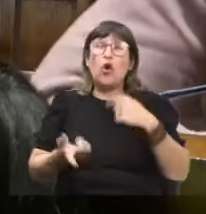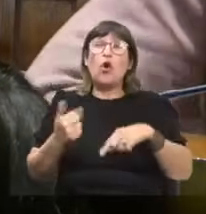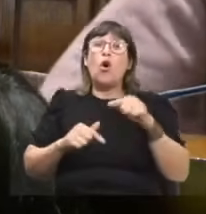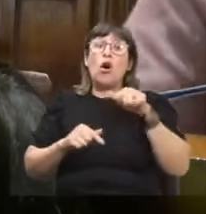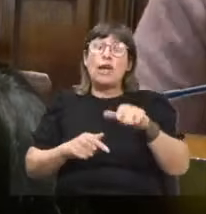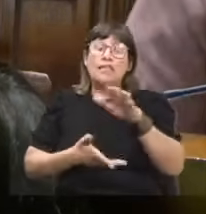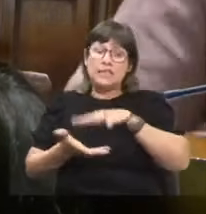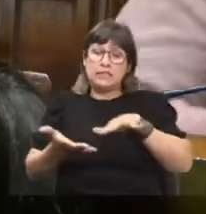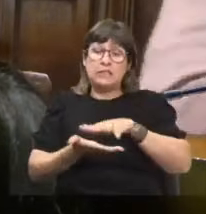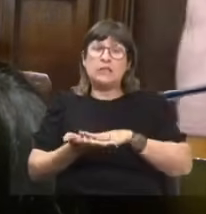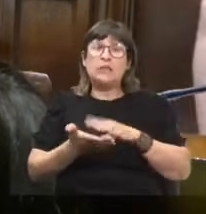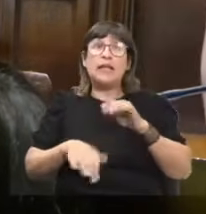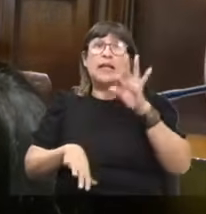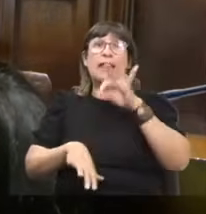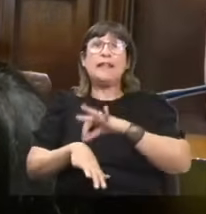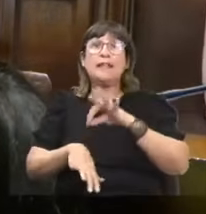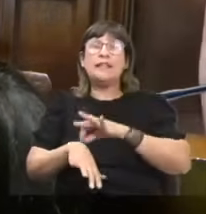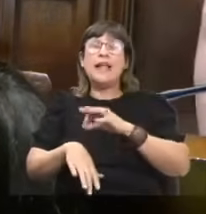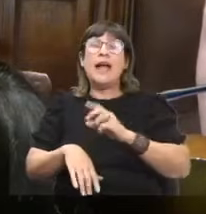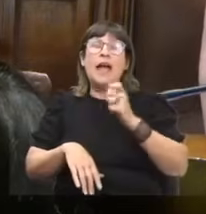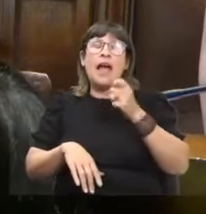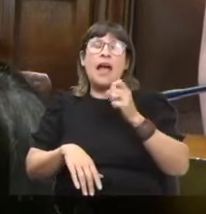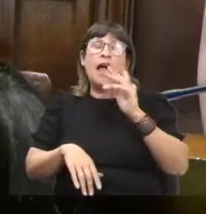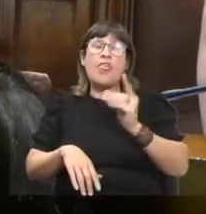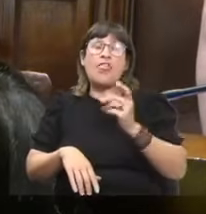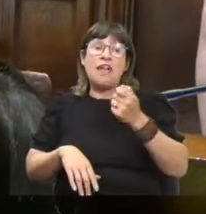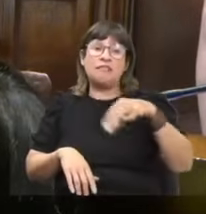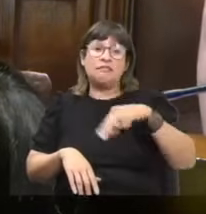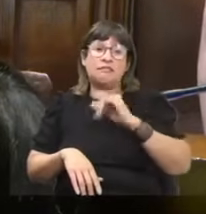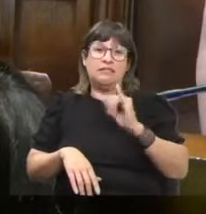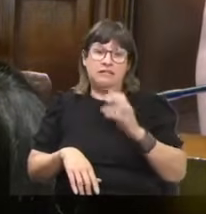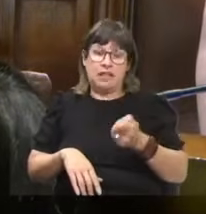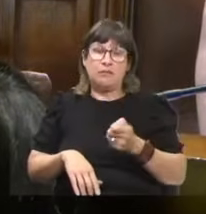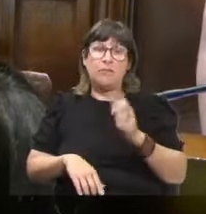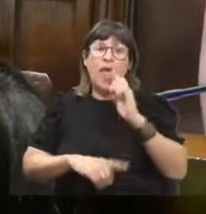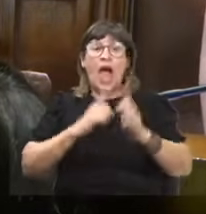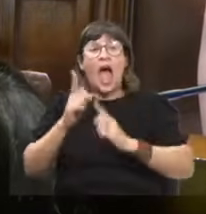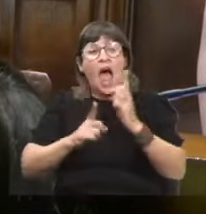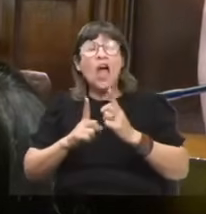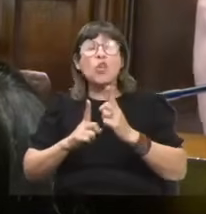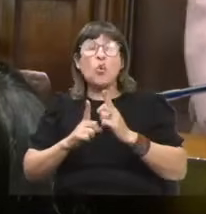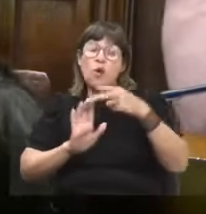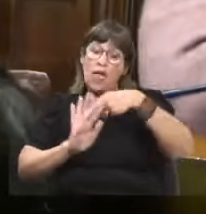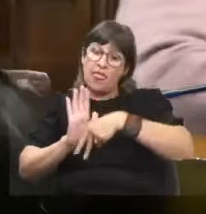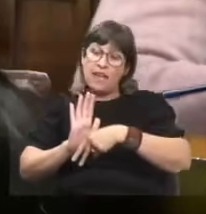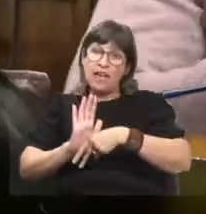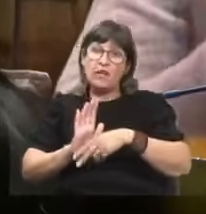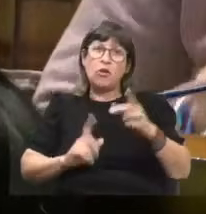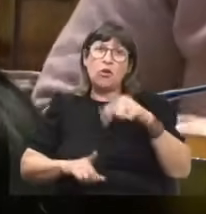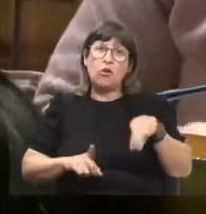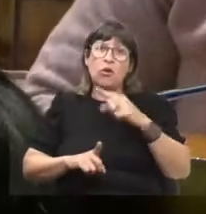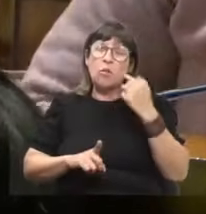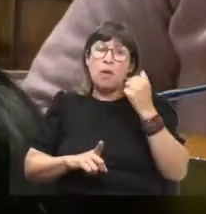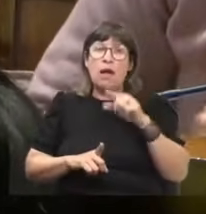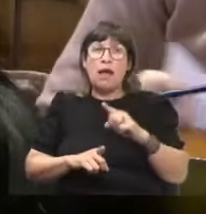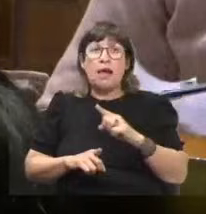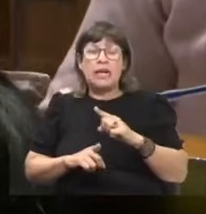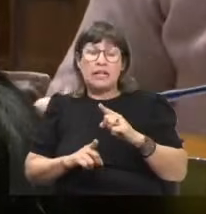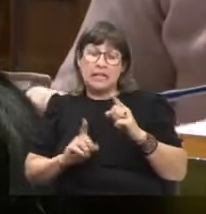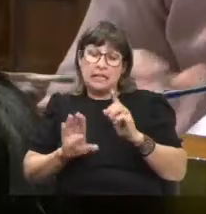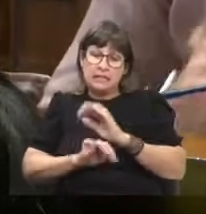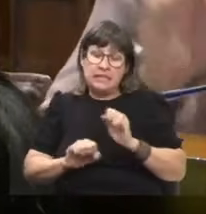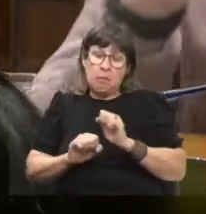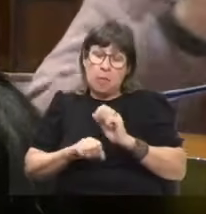concreto del doctor Álvaro Danza. Algunas de las normas que resultan de aplicación al caso que